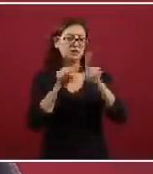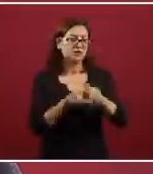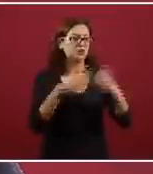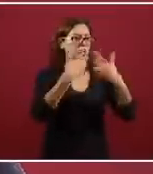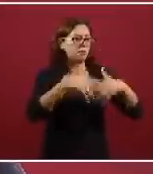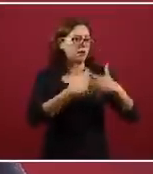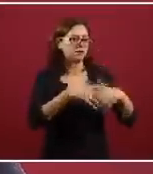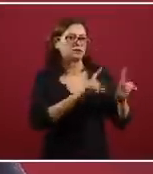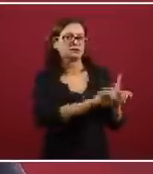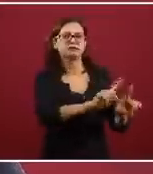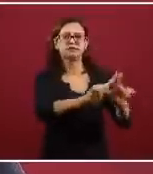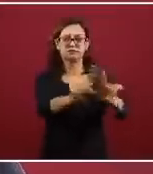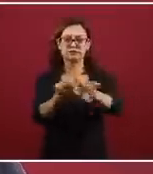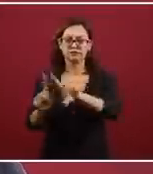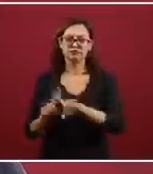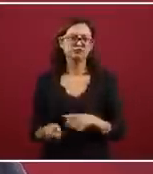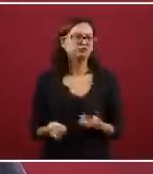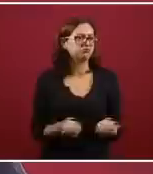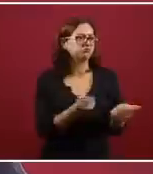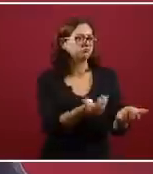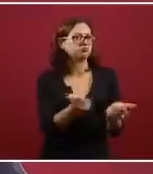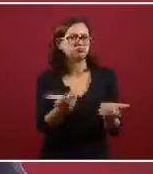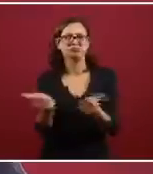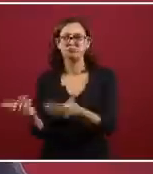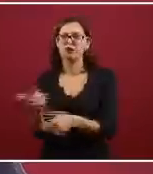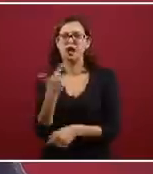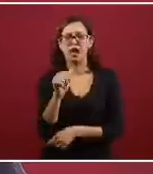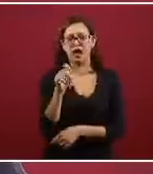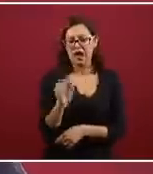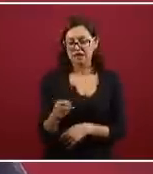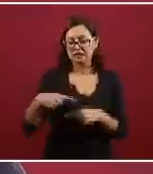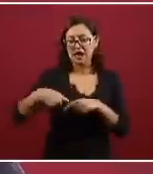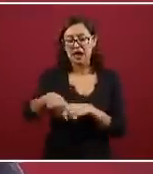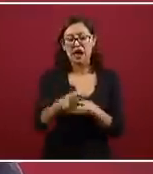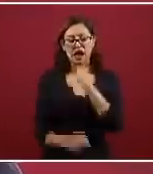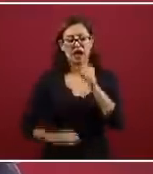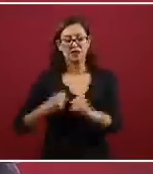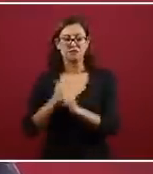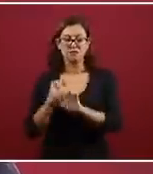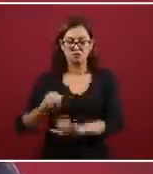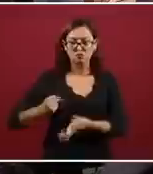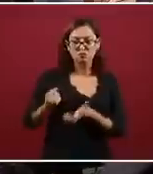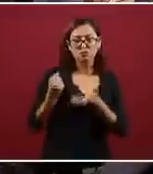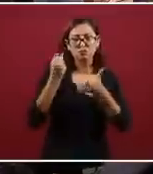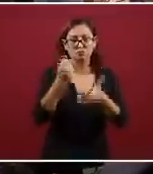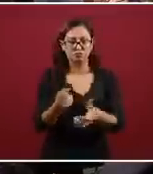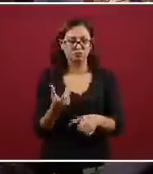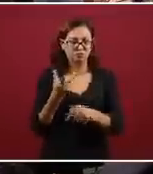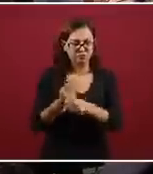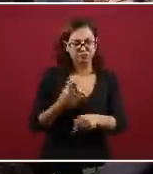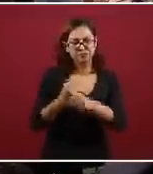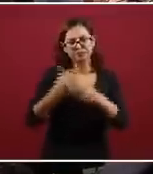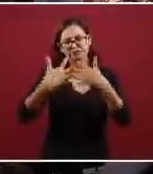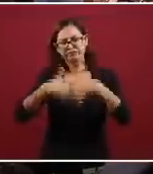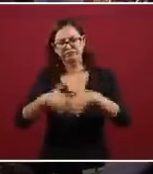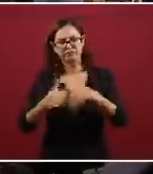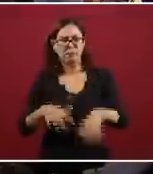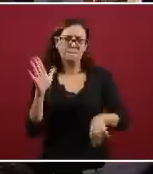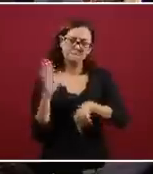mexicanas, y la idea es hacer una inversión muy importante este año en compresión para poder meter más gas a los